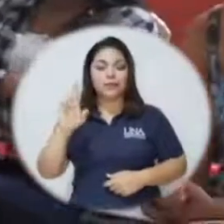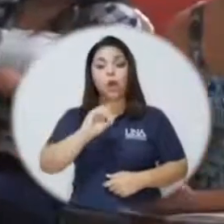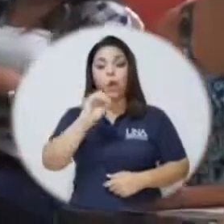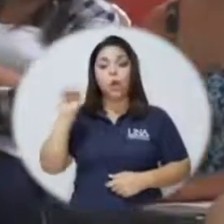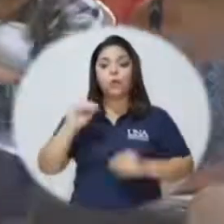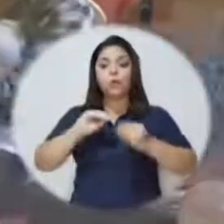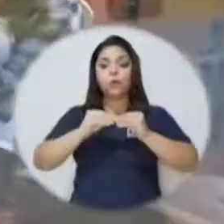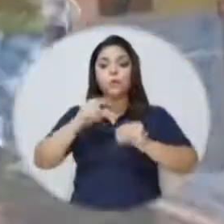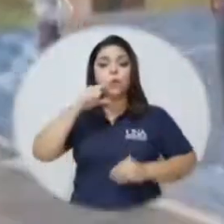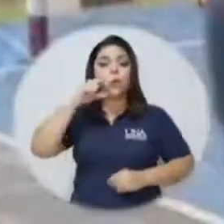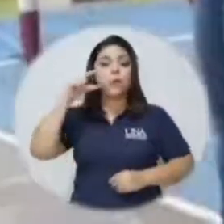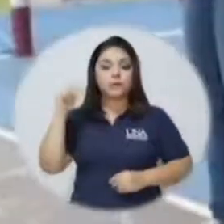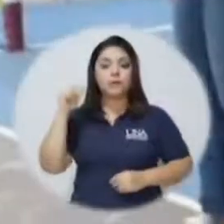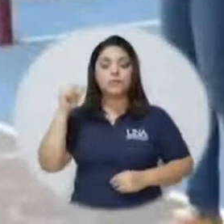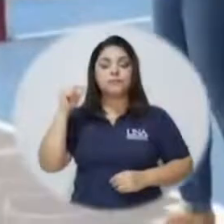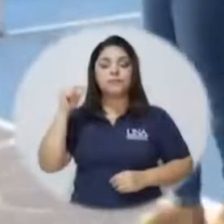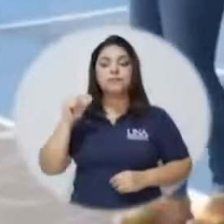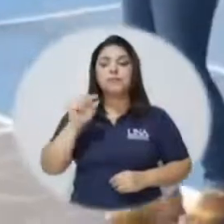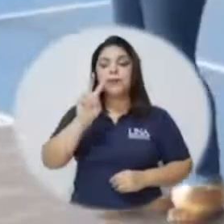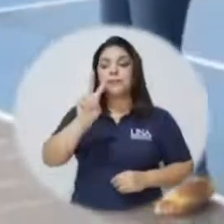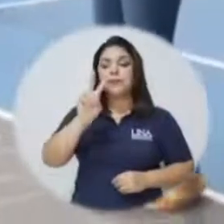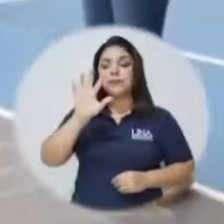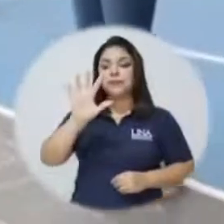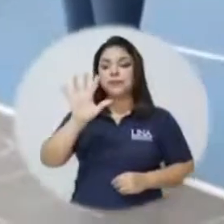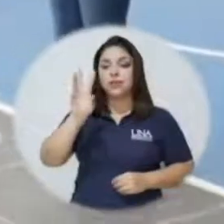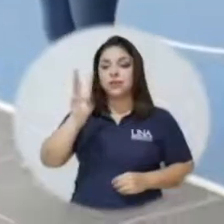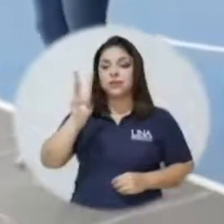éxito@una.cr o al número de WhatsApp Business